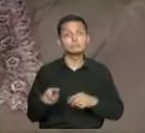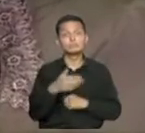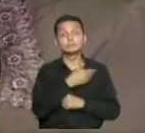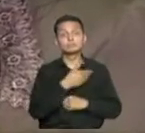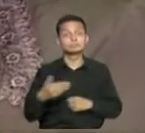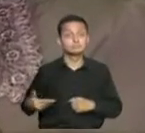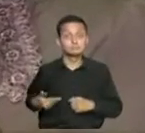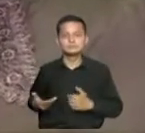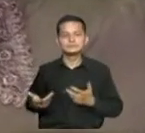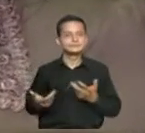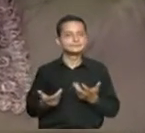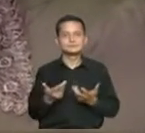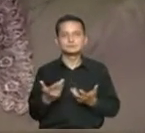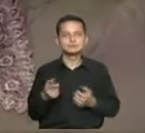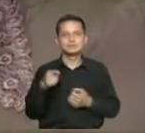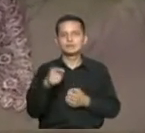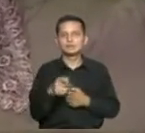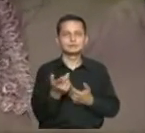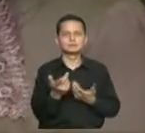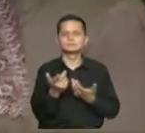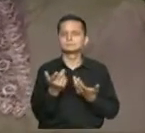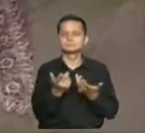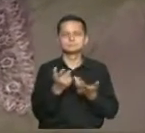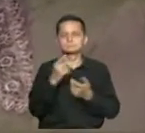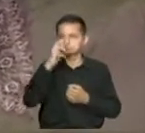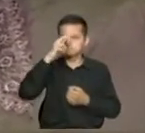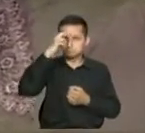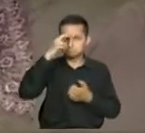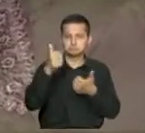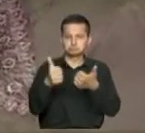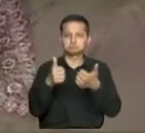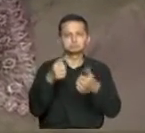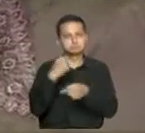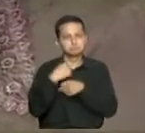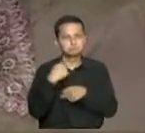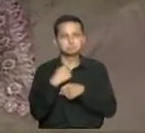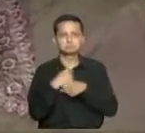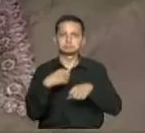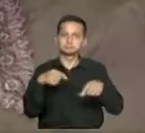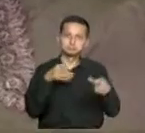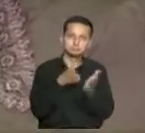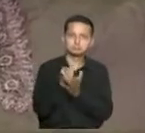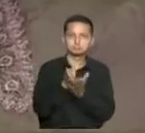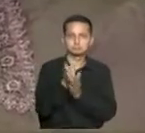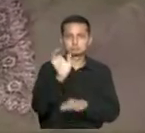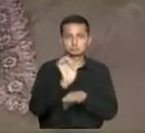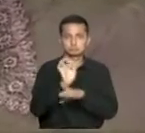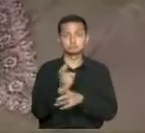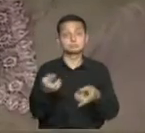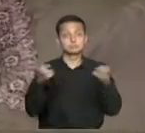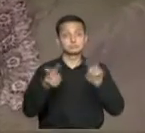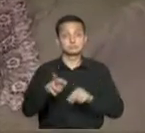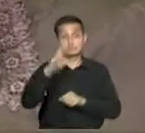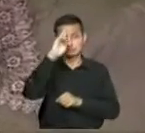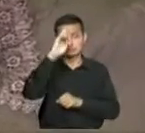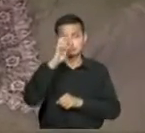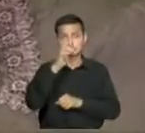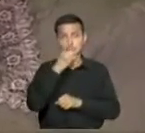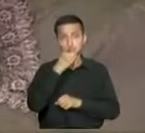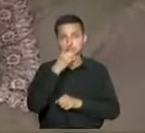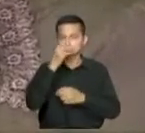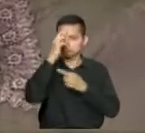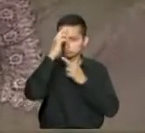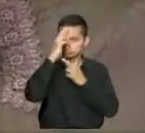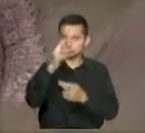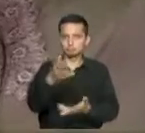más puntaje en haber hecho bien su trabajo en Ecuador, y República Dominicana admira mucho al presidente